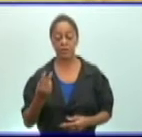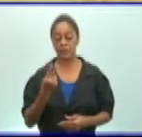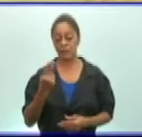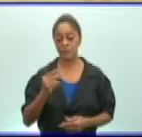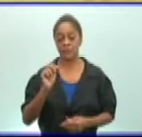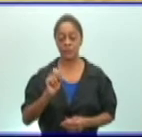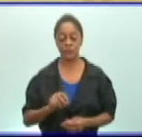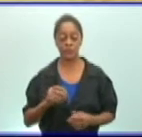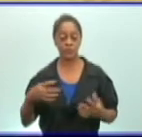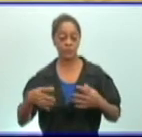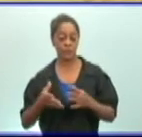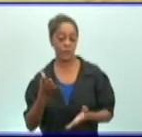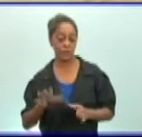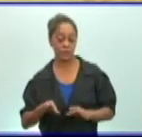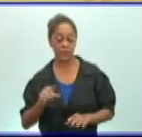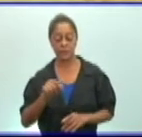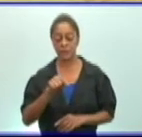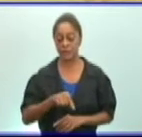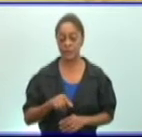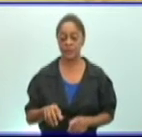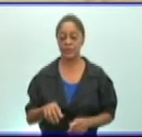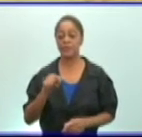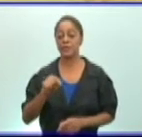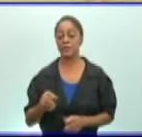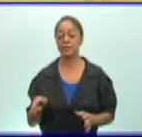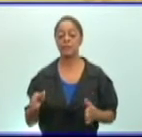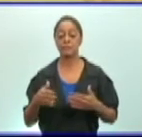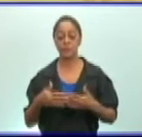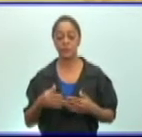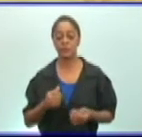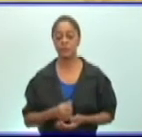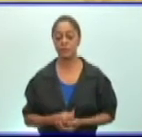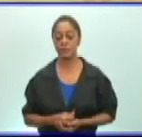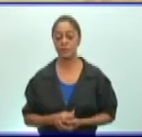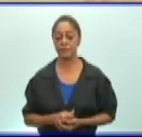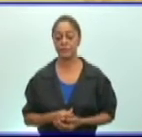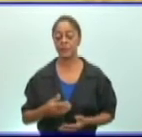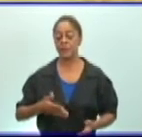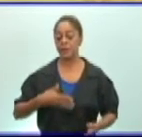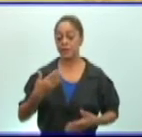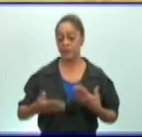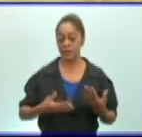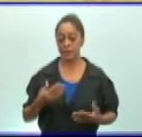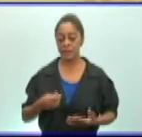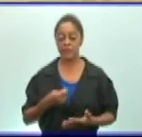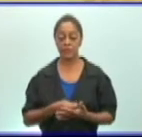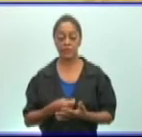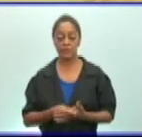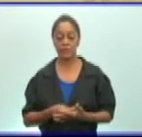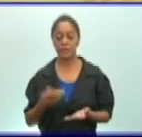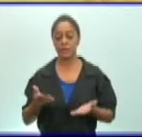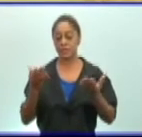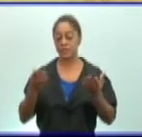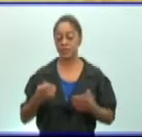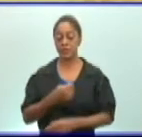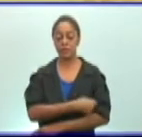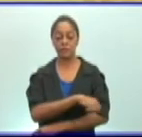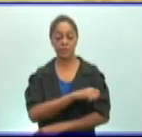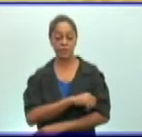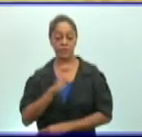comparación y a partir de ahí llegar a esta conclusión. ¿Qué actividades económicas considera que desarrollaron los pobladores de